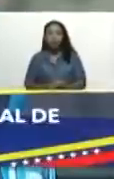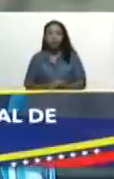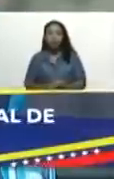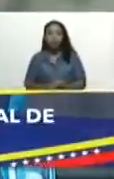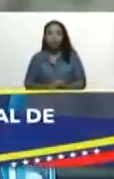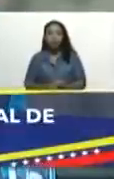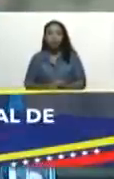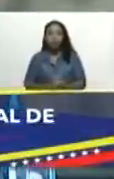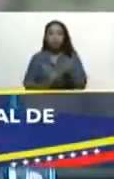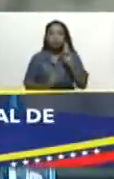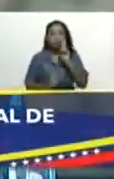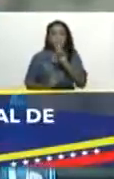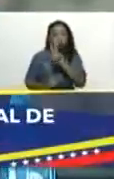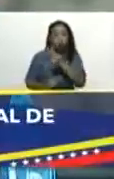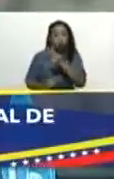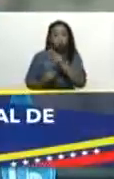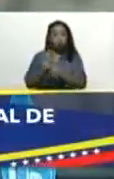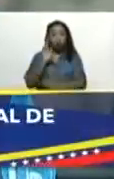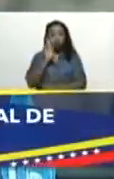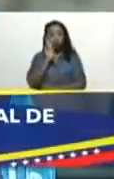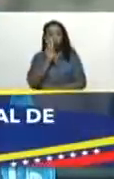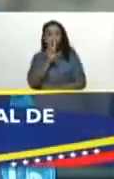Y uno ve,